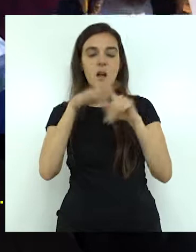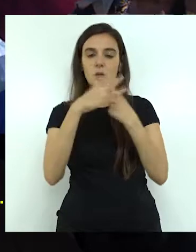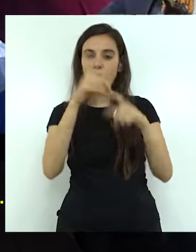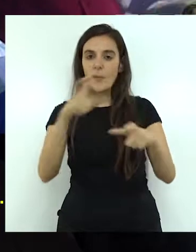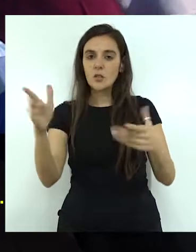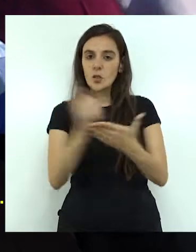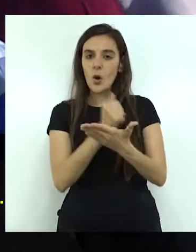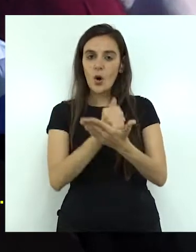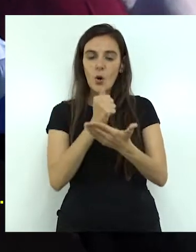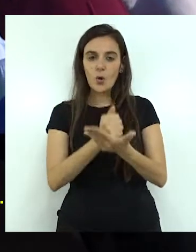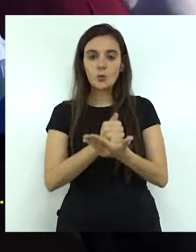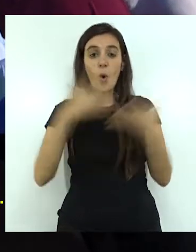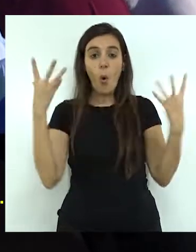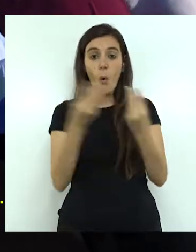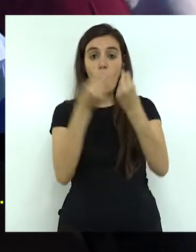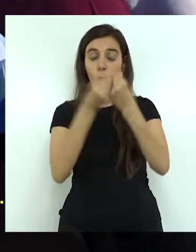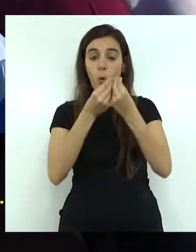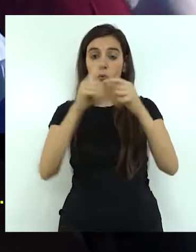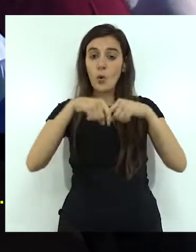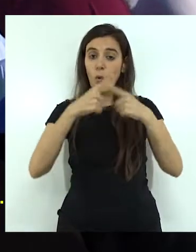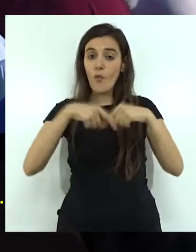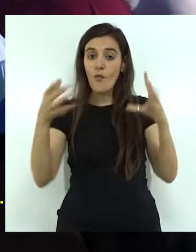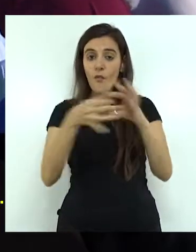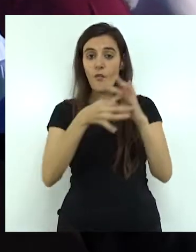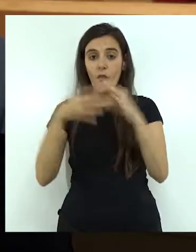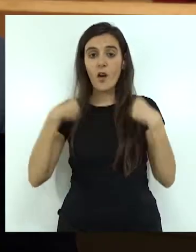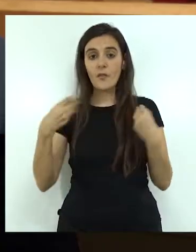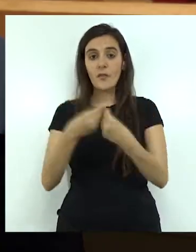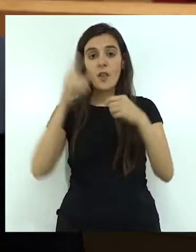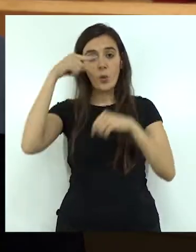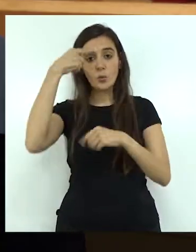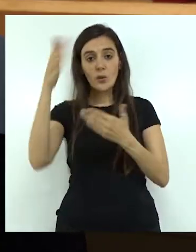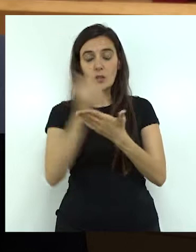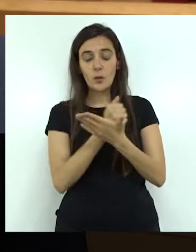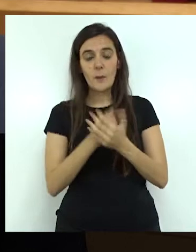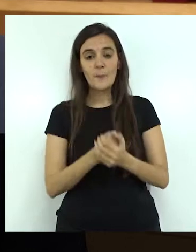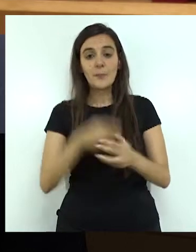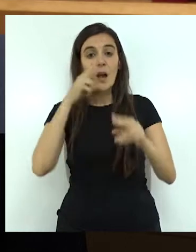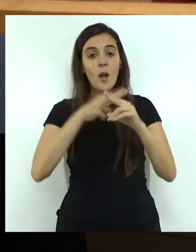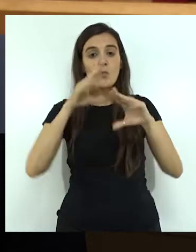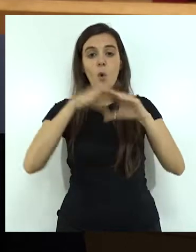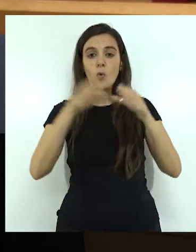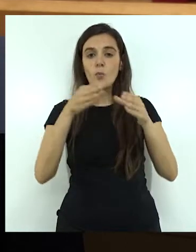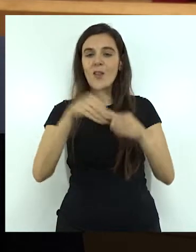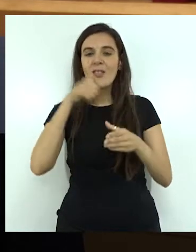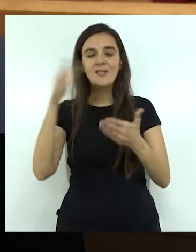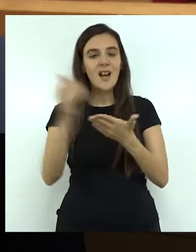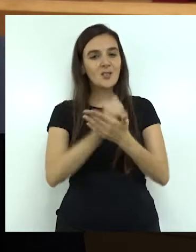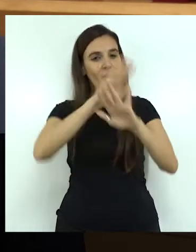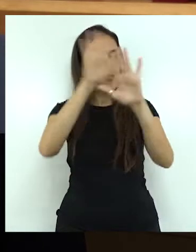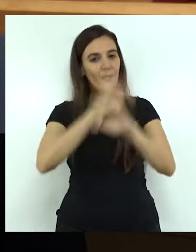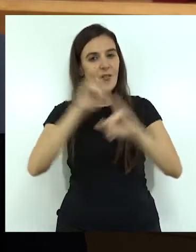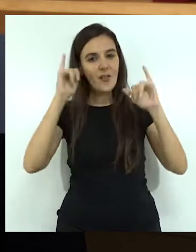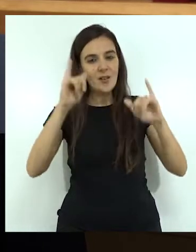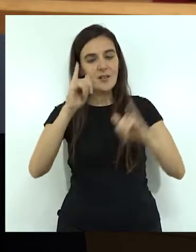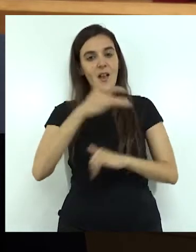cultivando juntos la fraternidad y la convivencia entre todas las culturas el nombre de todos los ceutíes quiero felicitar a nuestra querida